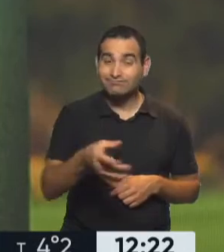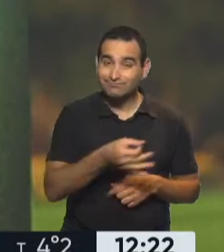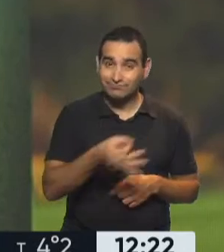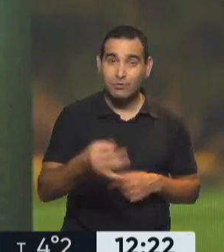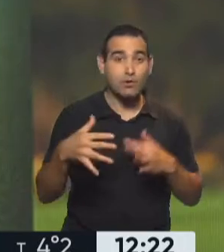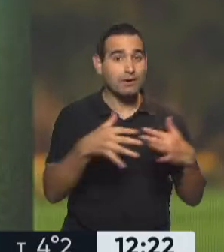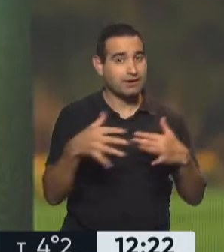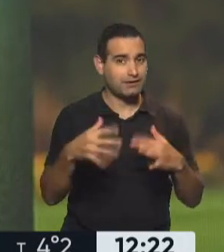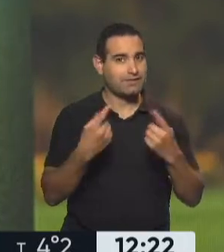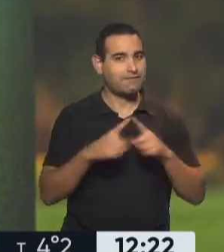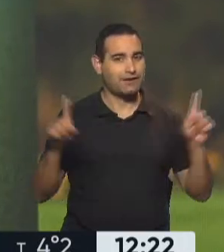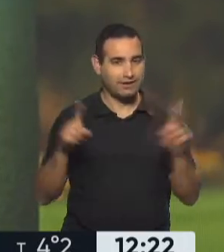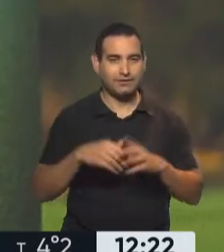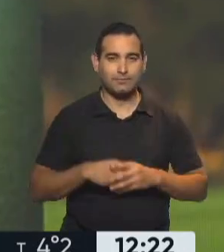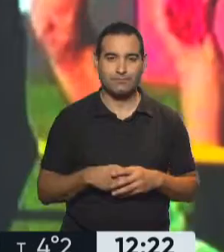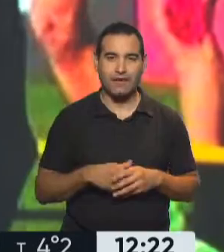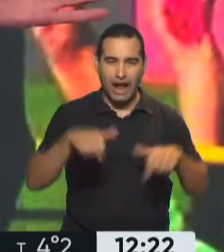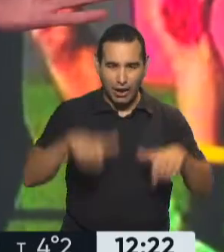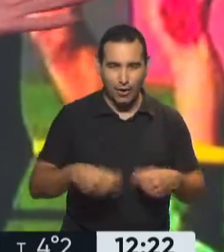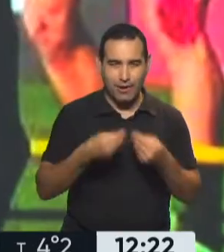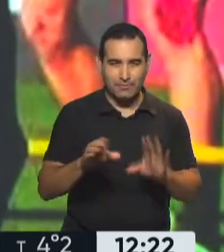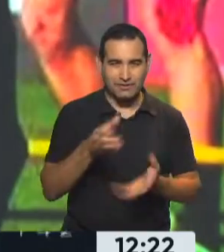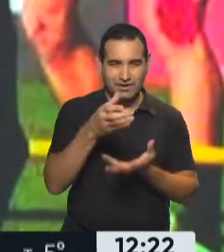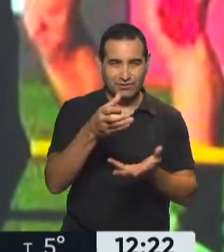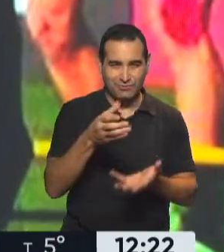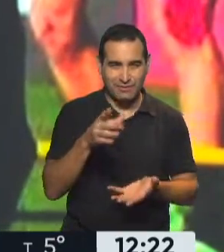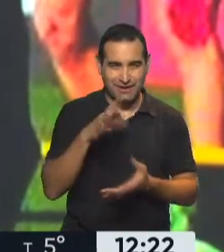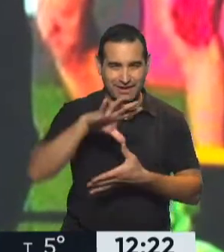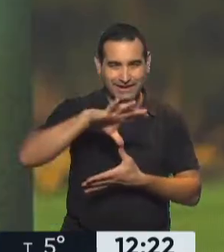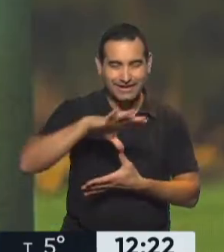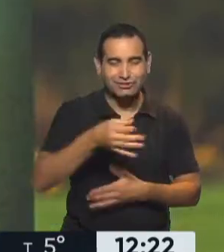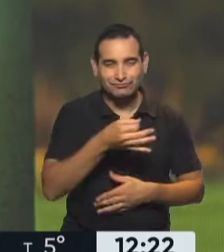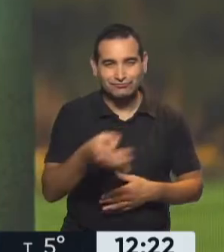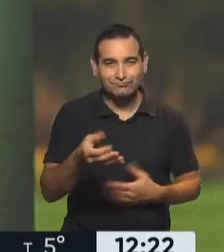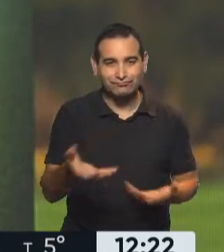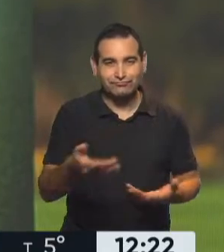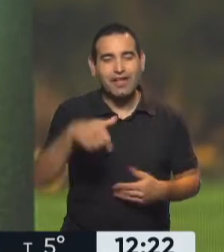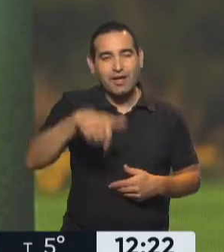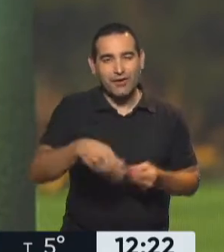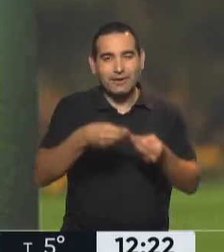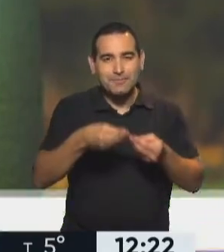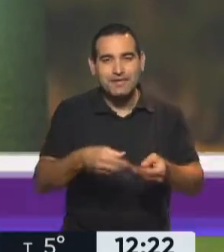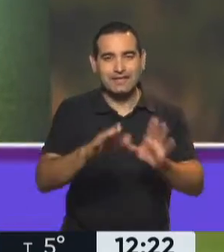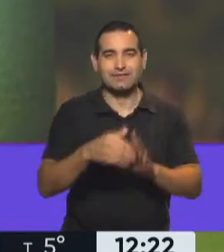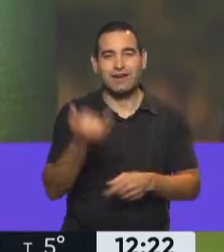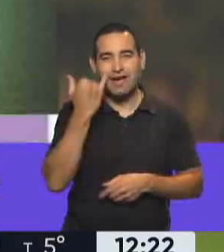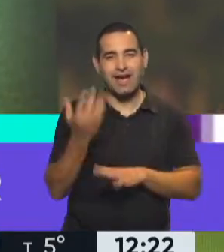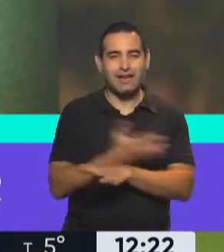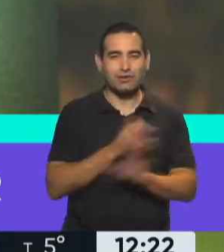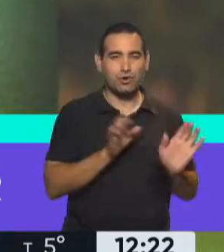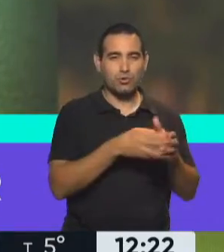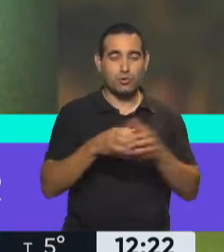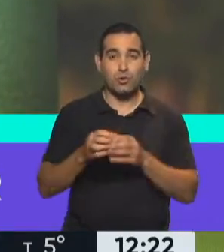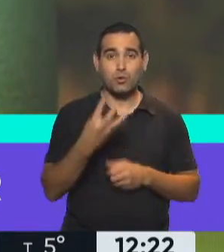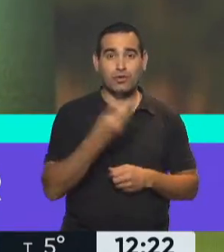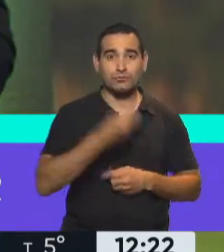se juega de otra manera. Está comenzando la Copa América ahora, sí. Está comenzando sí, la Copa la América ahora. La Copa América, teniendo en cuenta que jugaron una zona de grupo donde eran 5 y